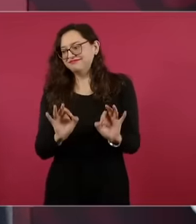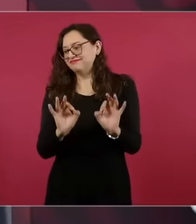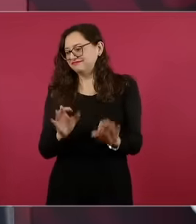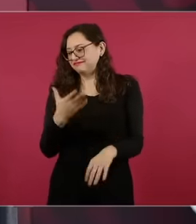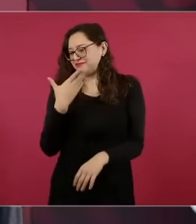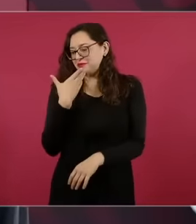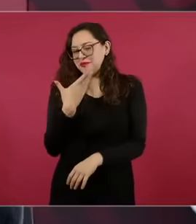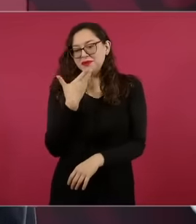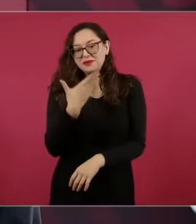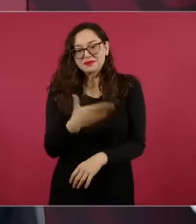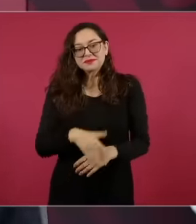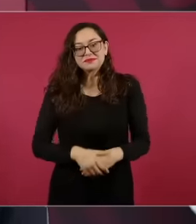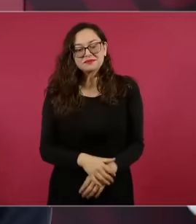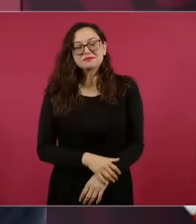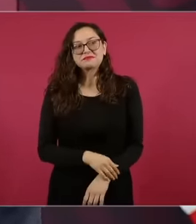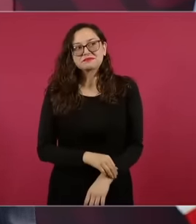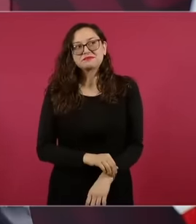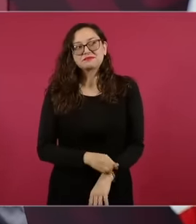Y sí puedo